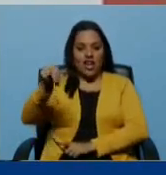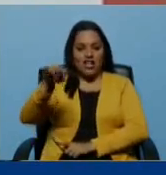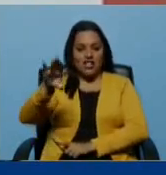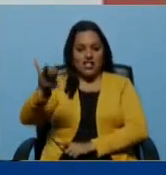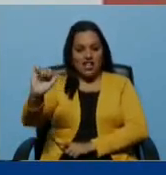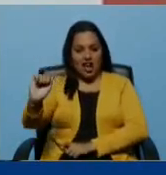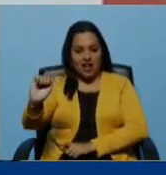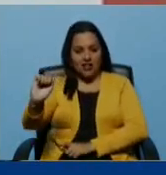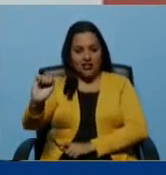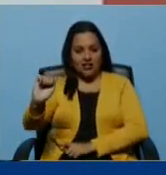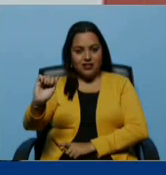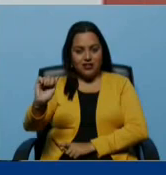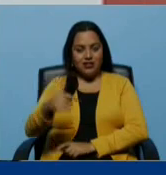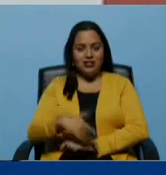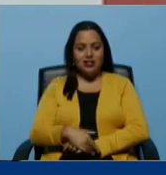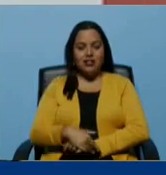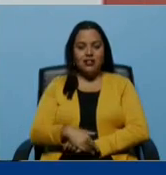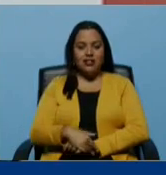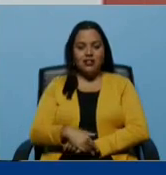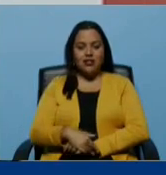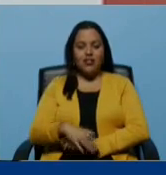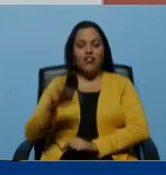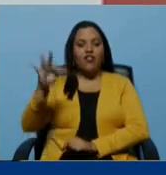fascista, Machado.